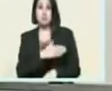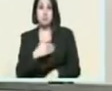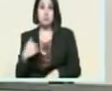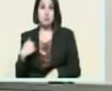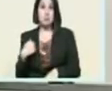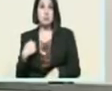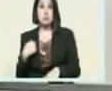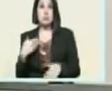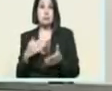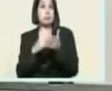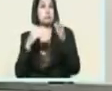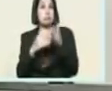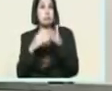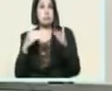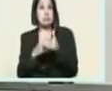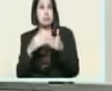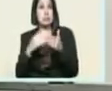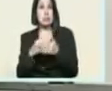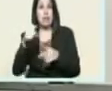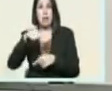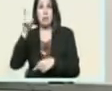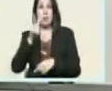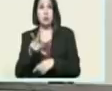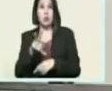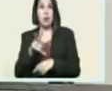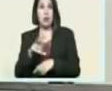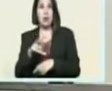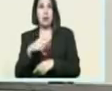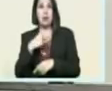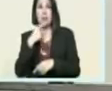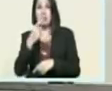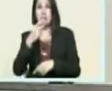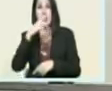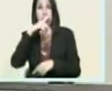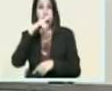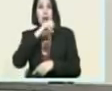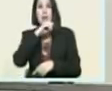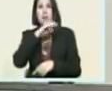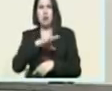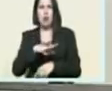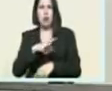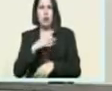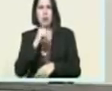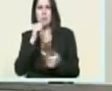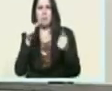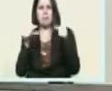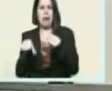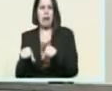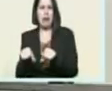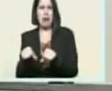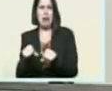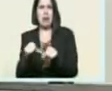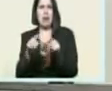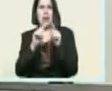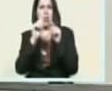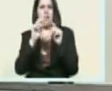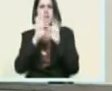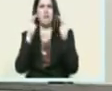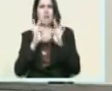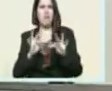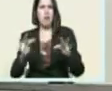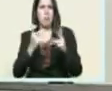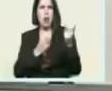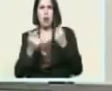han querido posicionar en nuestro país y en el mundo el relato, el guión del fracaso del modelo económico